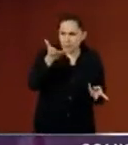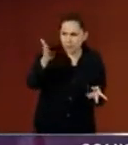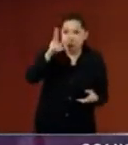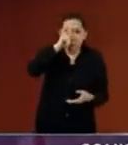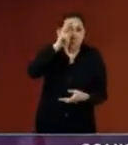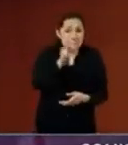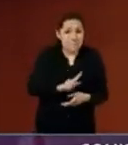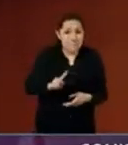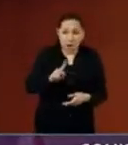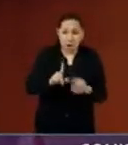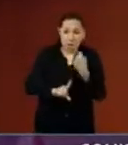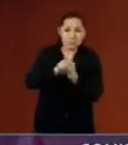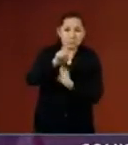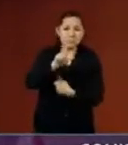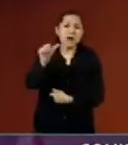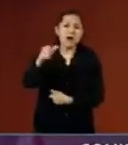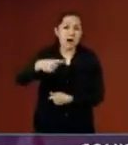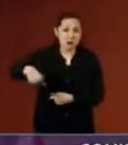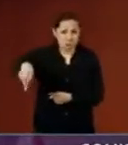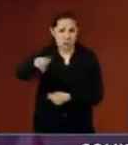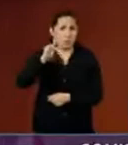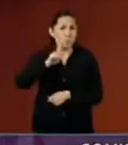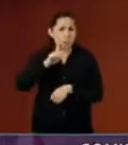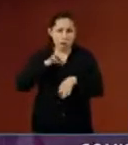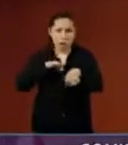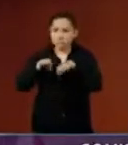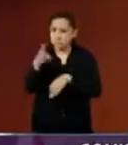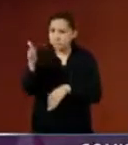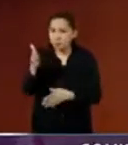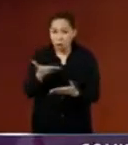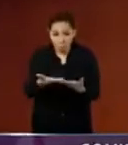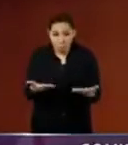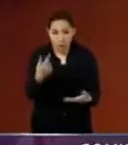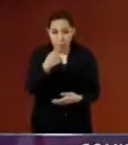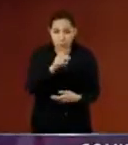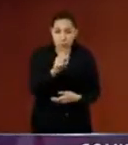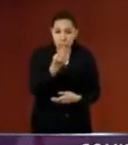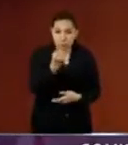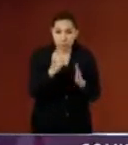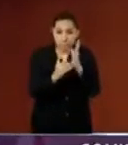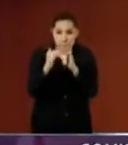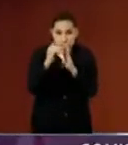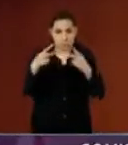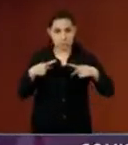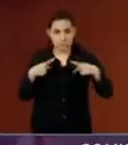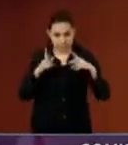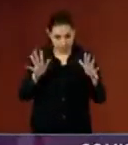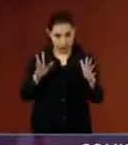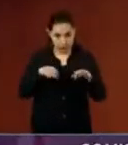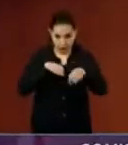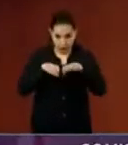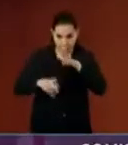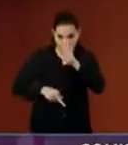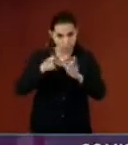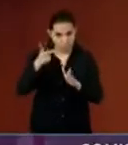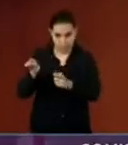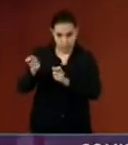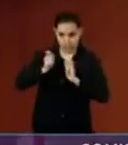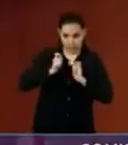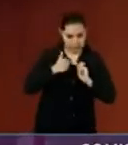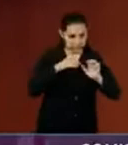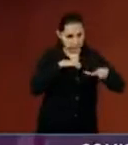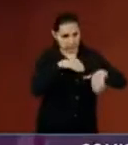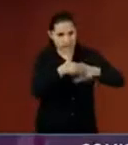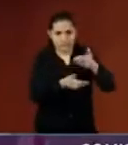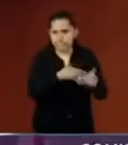hoy, 1.9 millones de personas no han recuperado su trabajo, y quienes sí lo lograron, lo han hecho